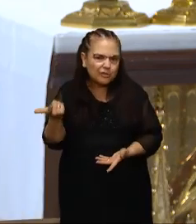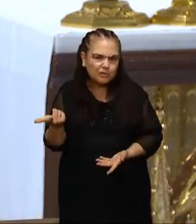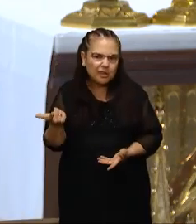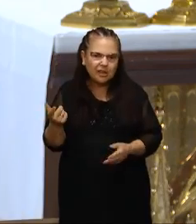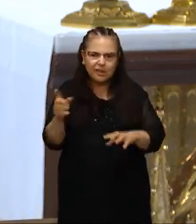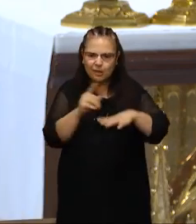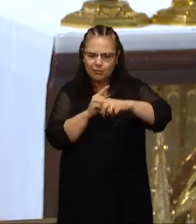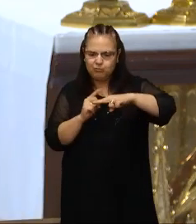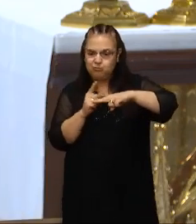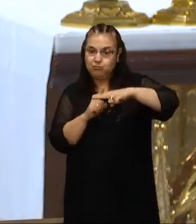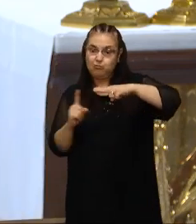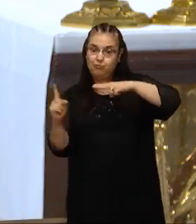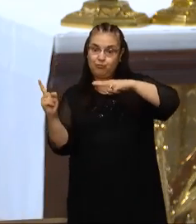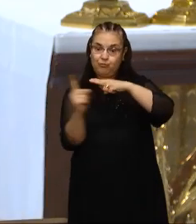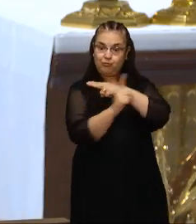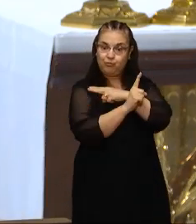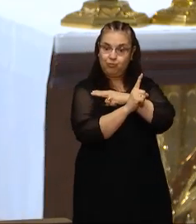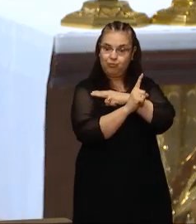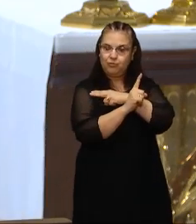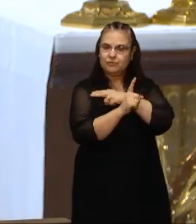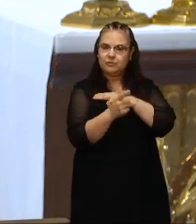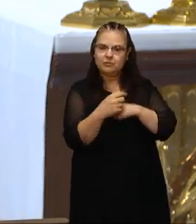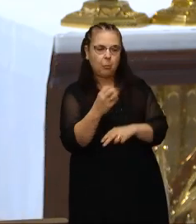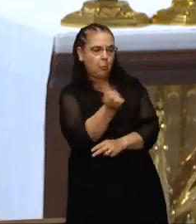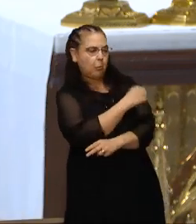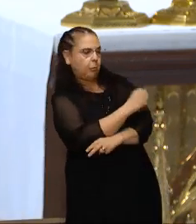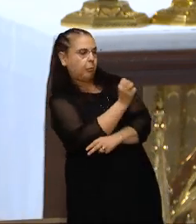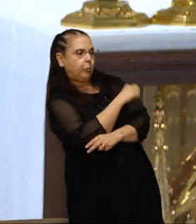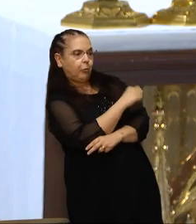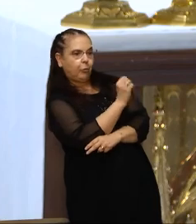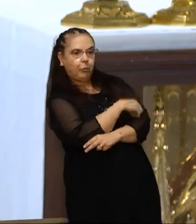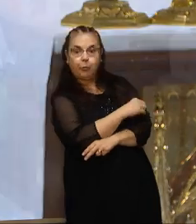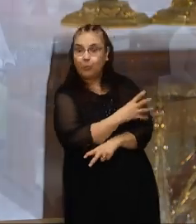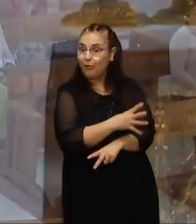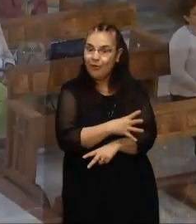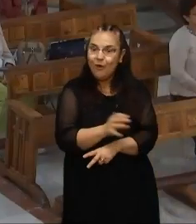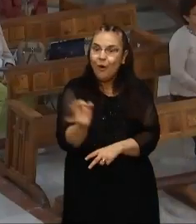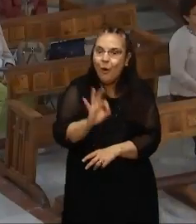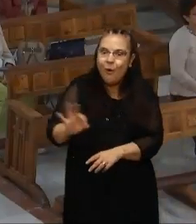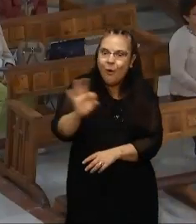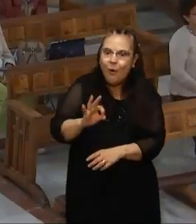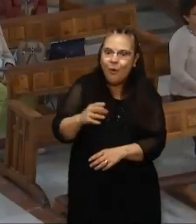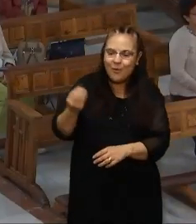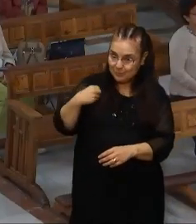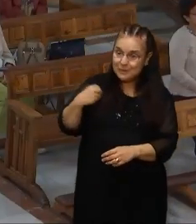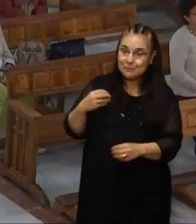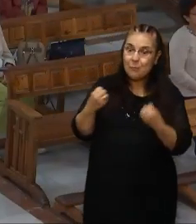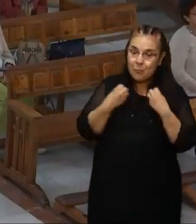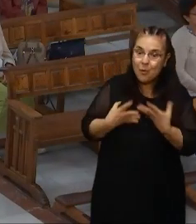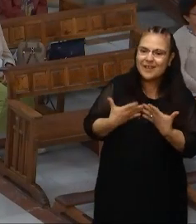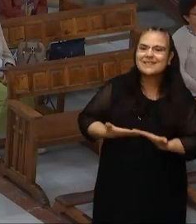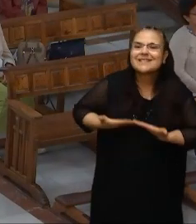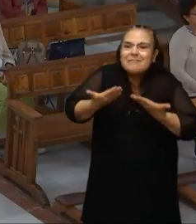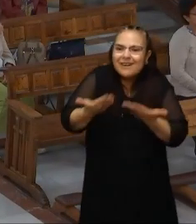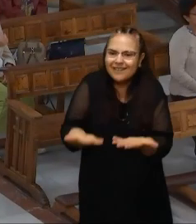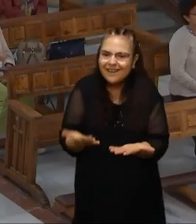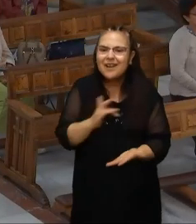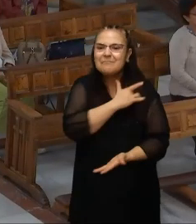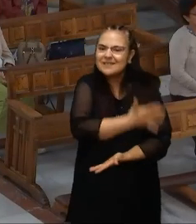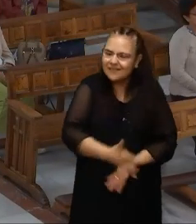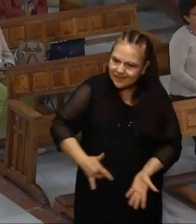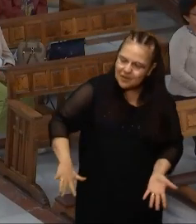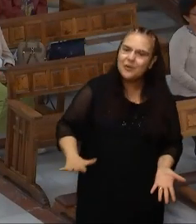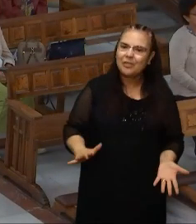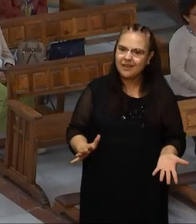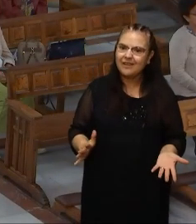y pasan, por lo tanto, nuestra indiferencia. O el propio buen samaritano, que es aquel que practica la misericordia y aunque no